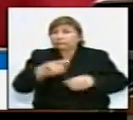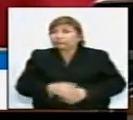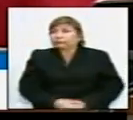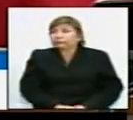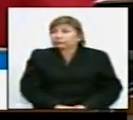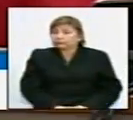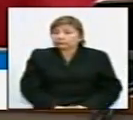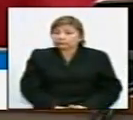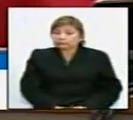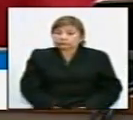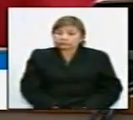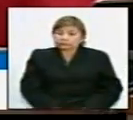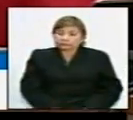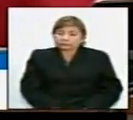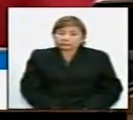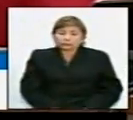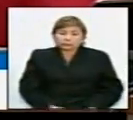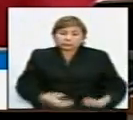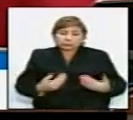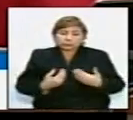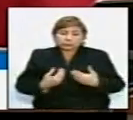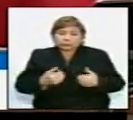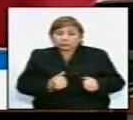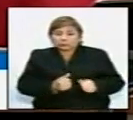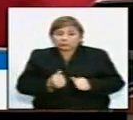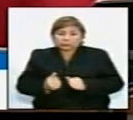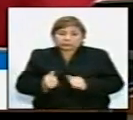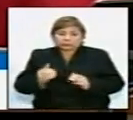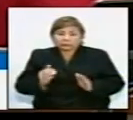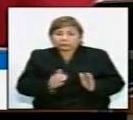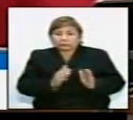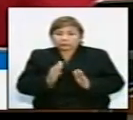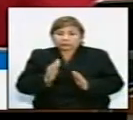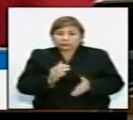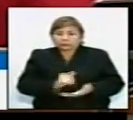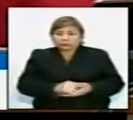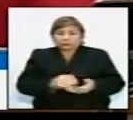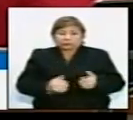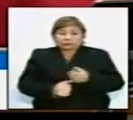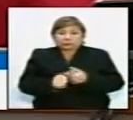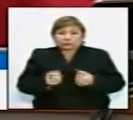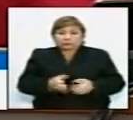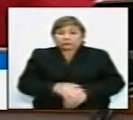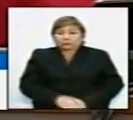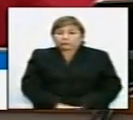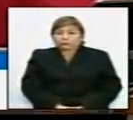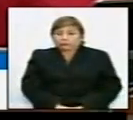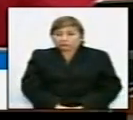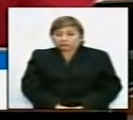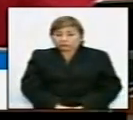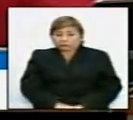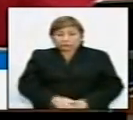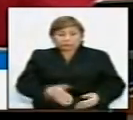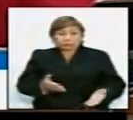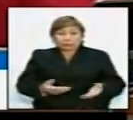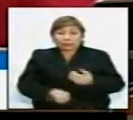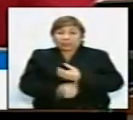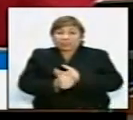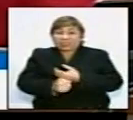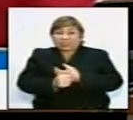Siguiente. Tenemos el otro alineamiento, que es el tema de gestión de riesgos, ¿no? En el tema de gestión de